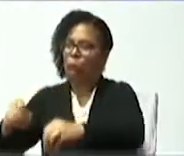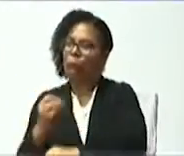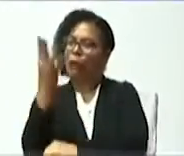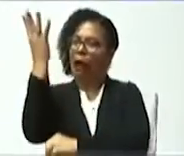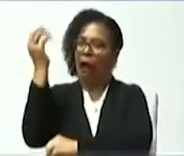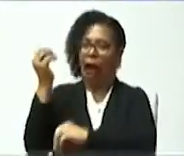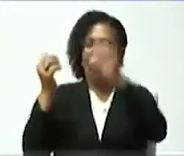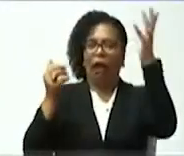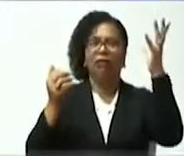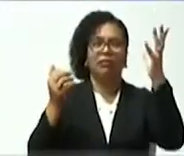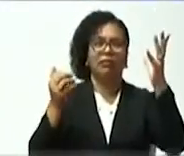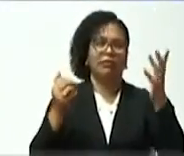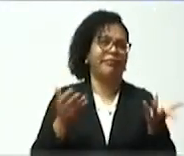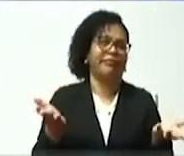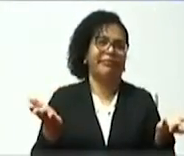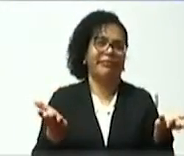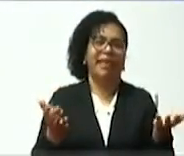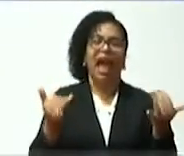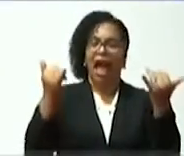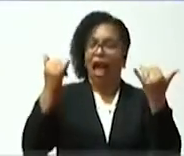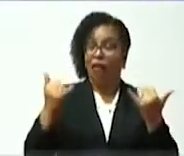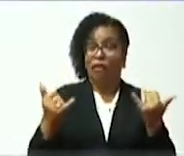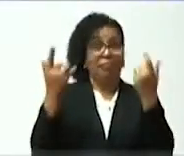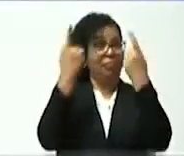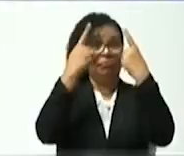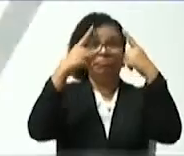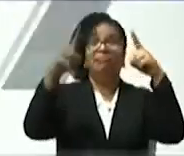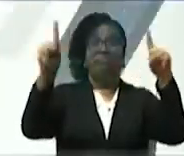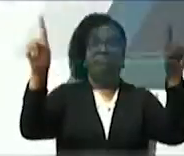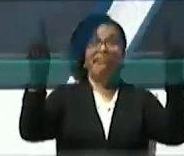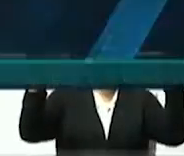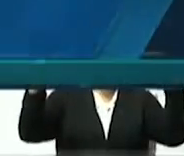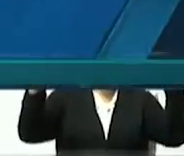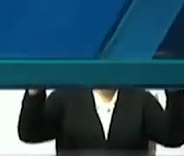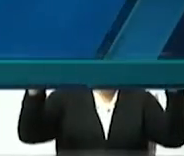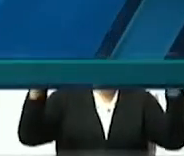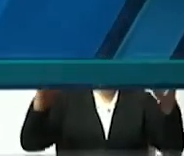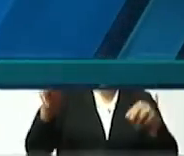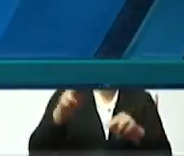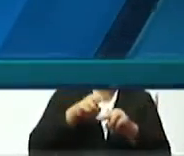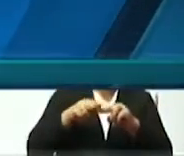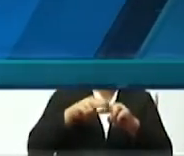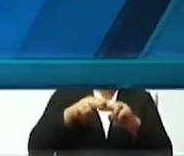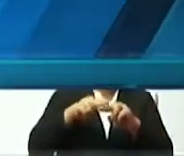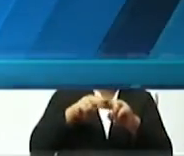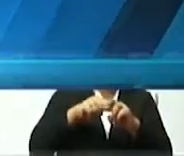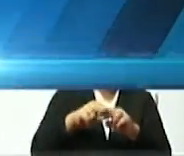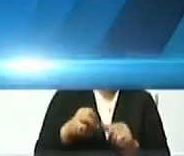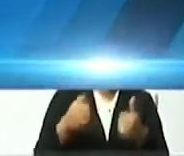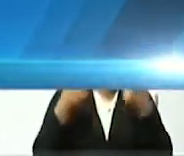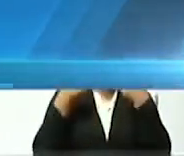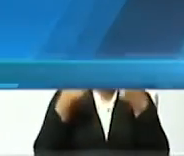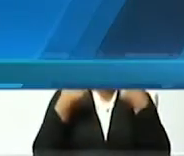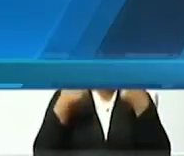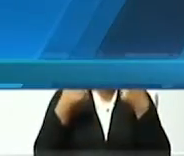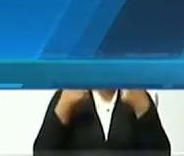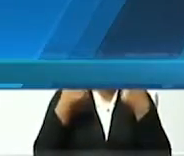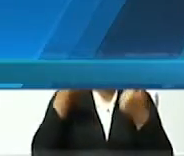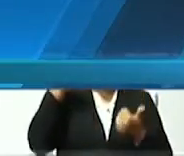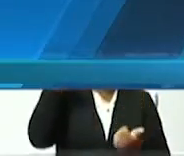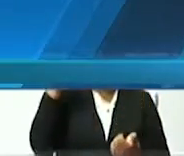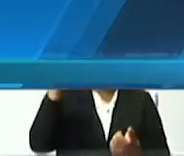volumen del tránsito de transporte en esta capital aumenta cada día